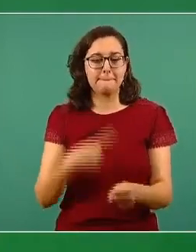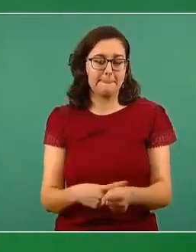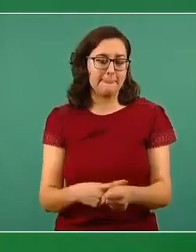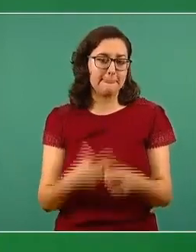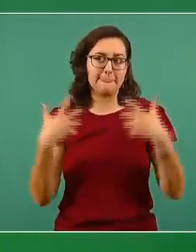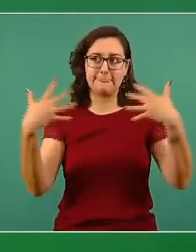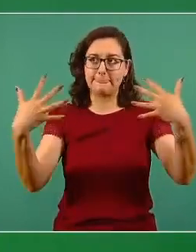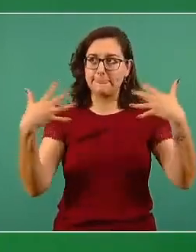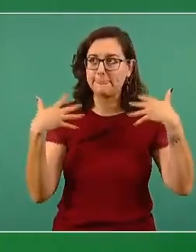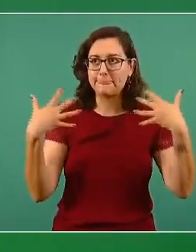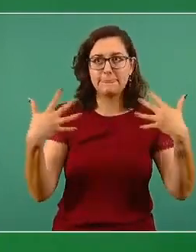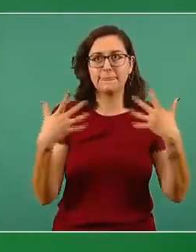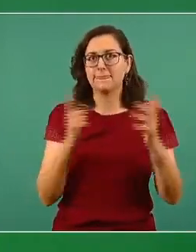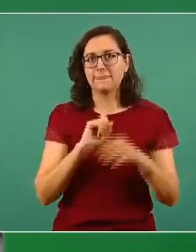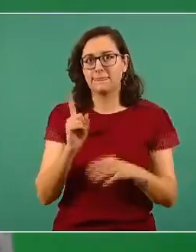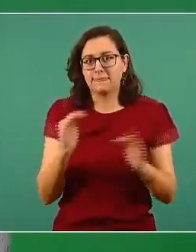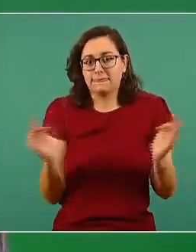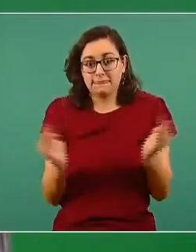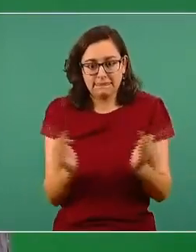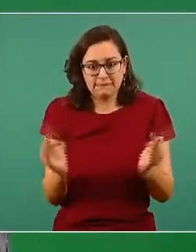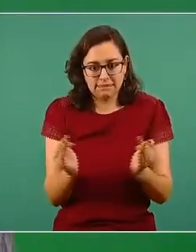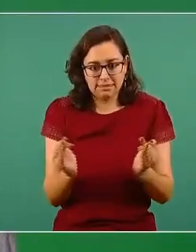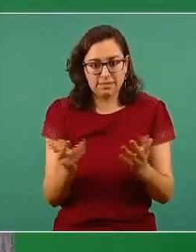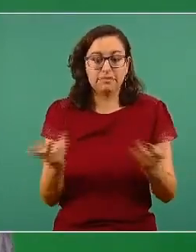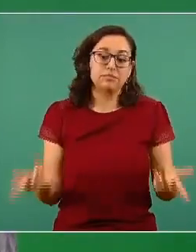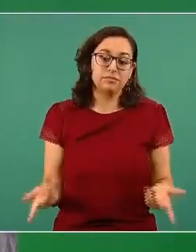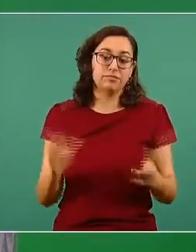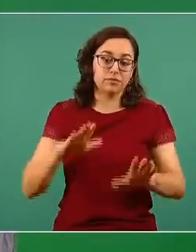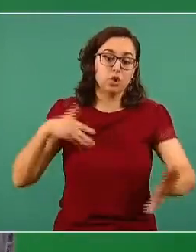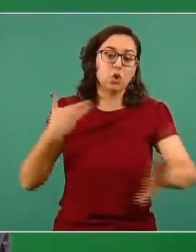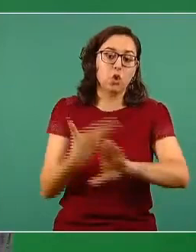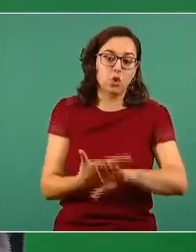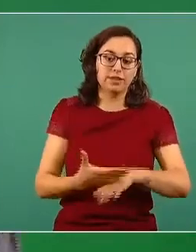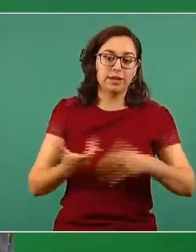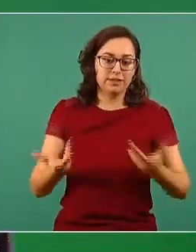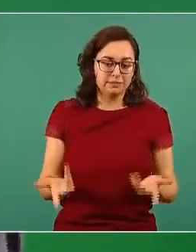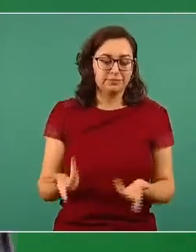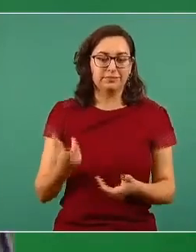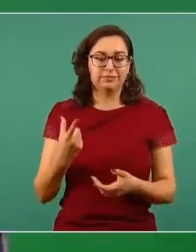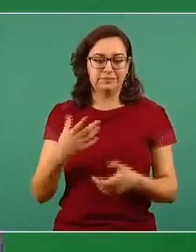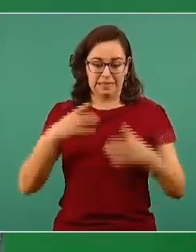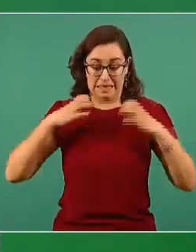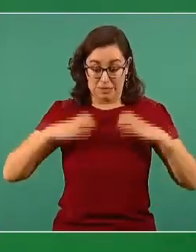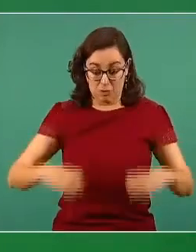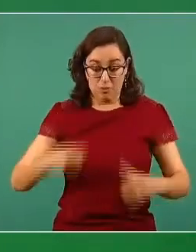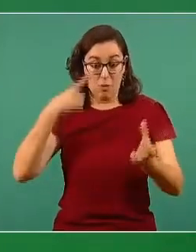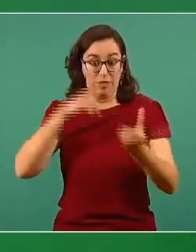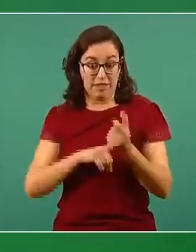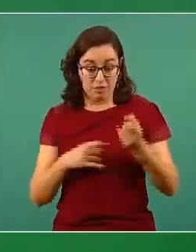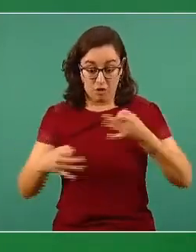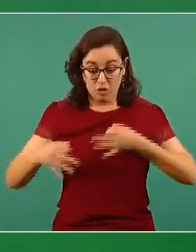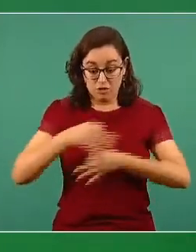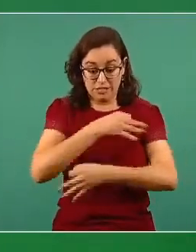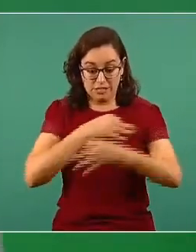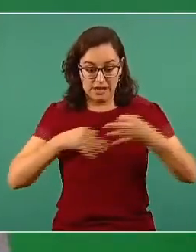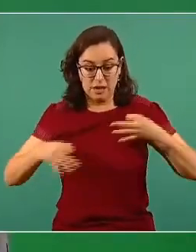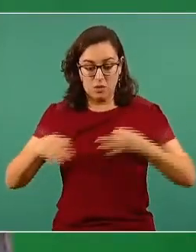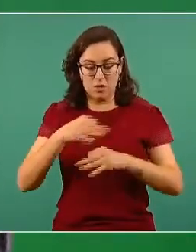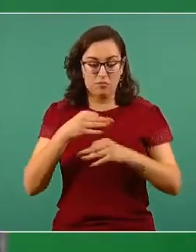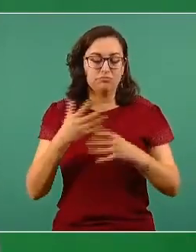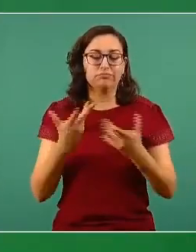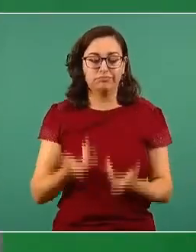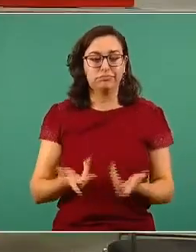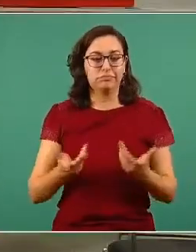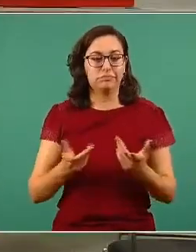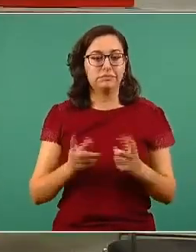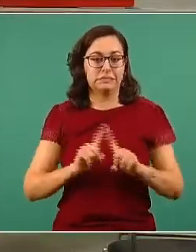temperatura y que a su vez repercuten en el funcionamiento celular y fisiológico